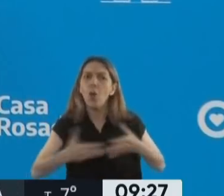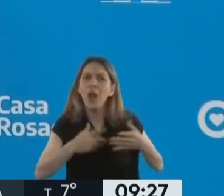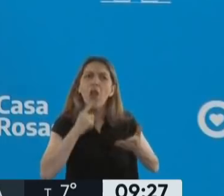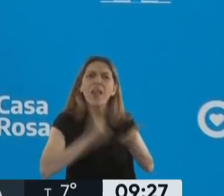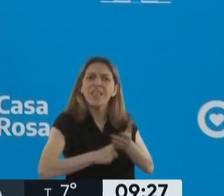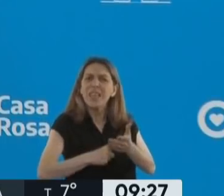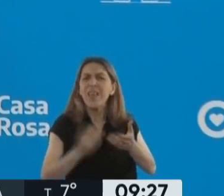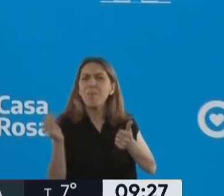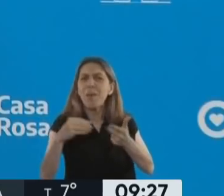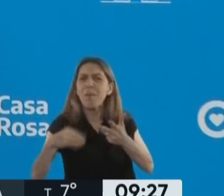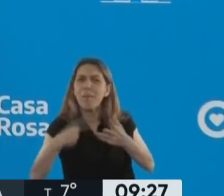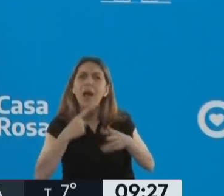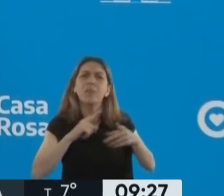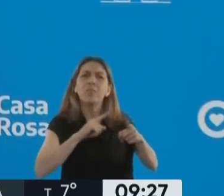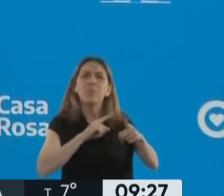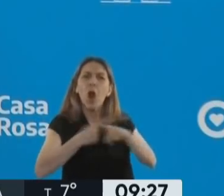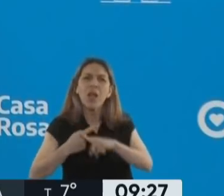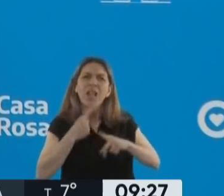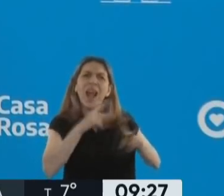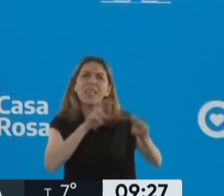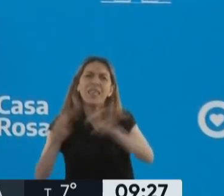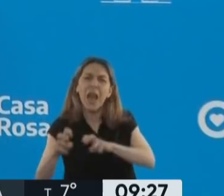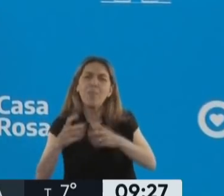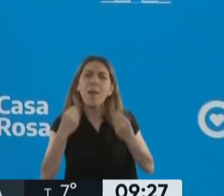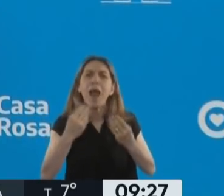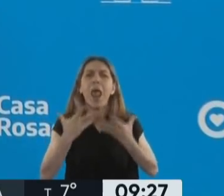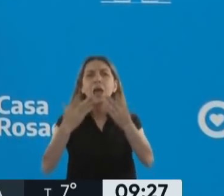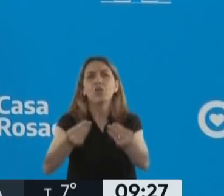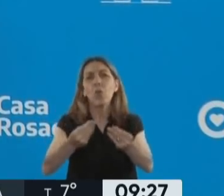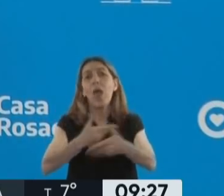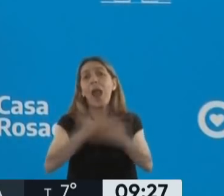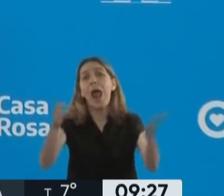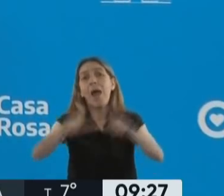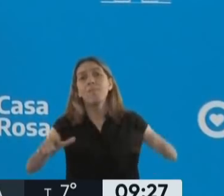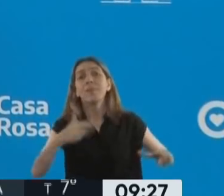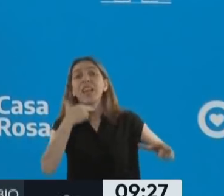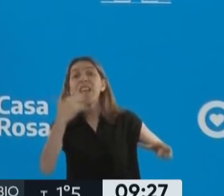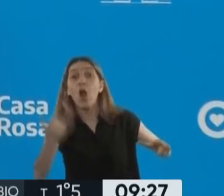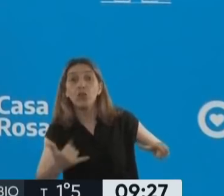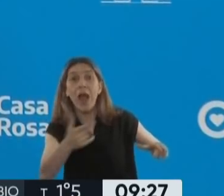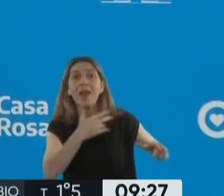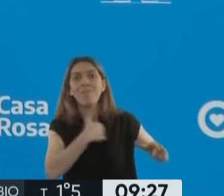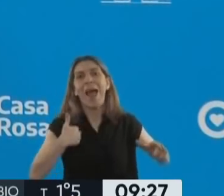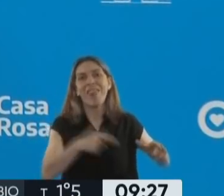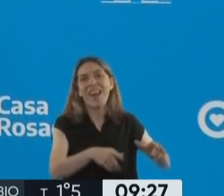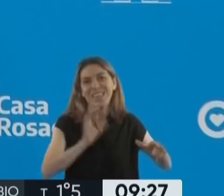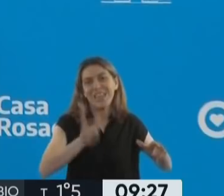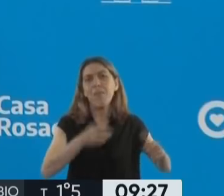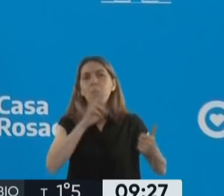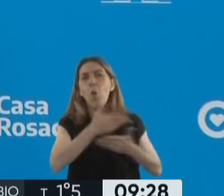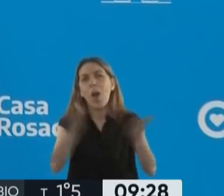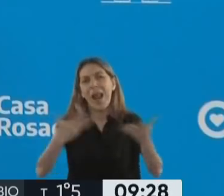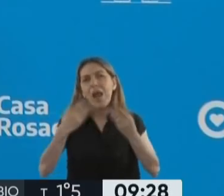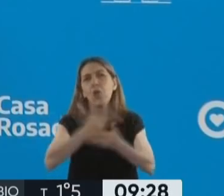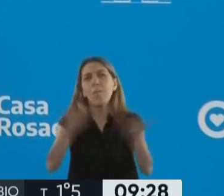transversalmente una cantidad de políticas que tienen mucho impacto para mejorar la vida de las madres, la vida de las mujeres y la vida de